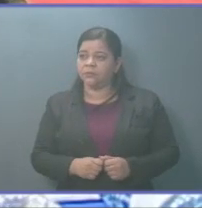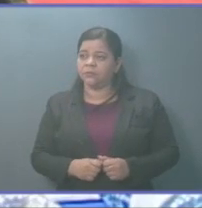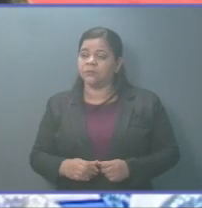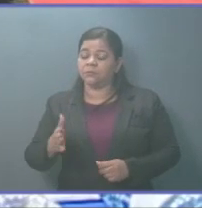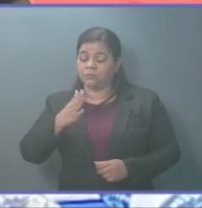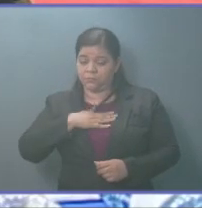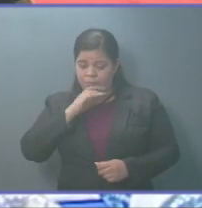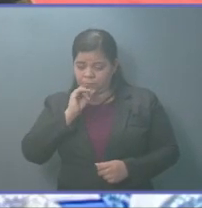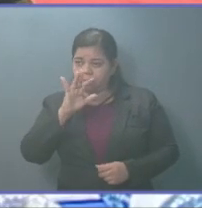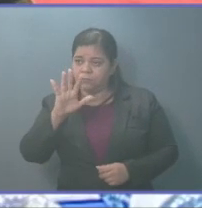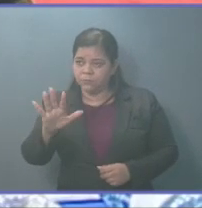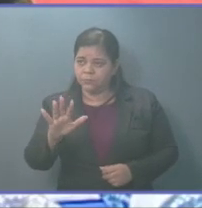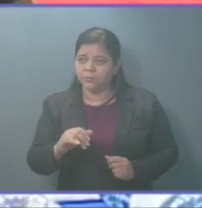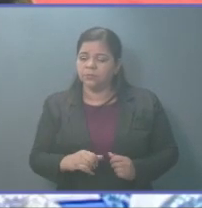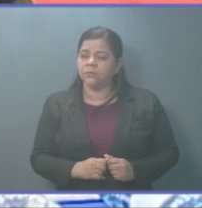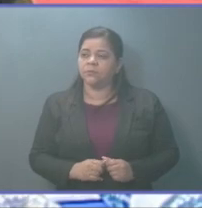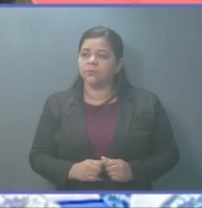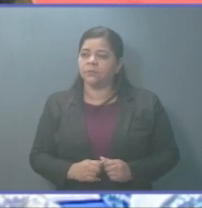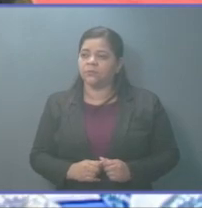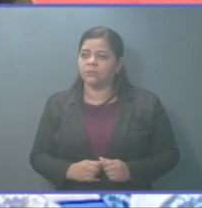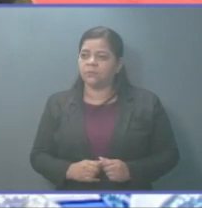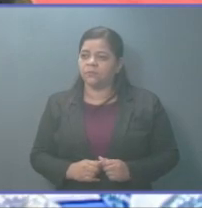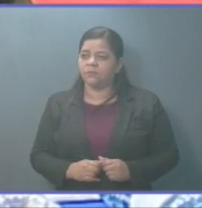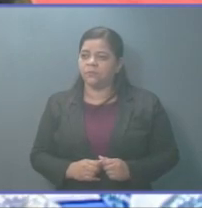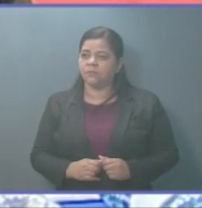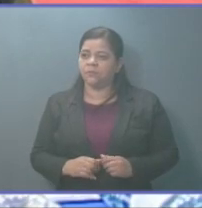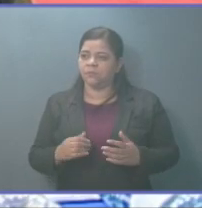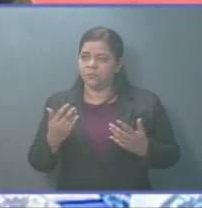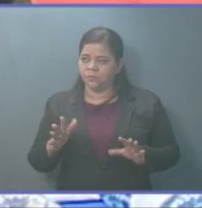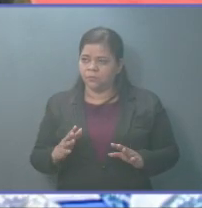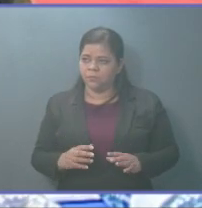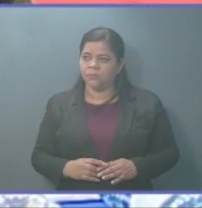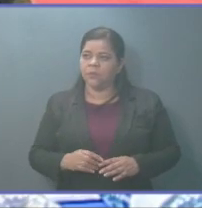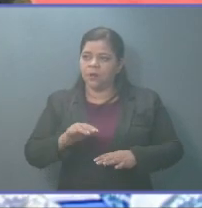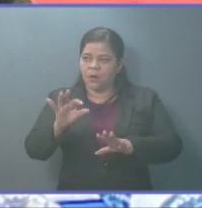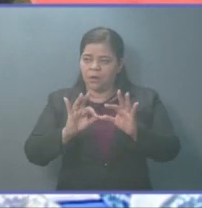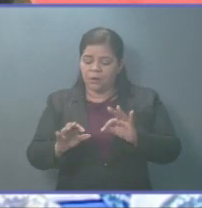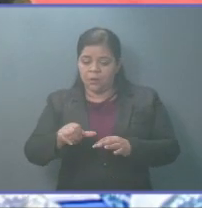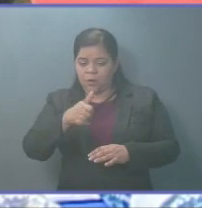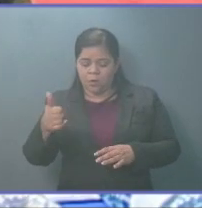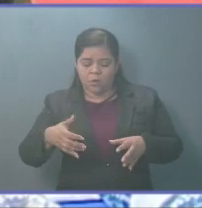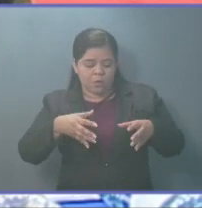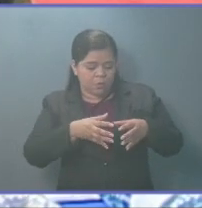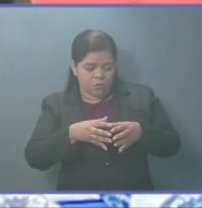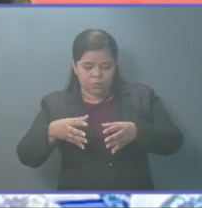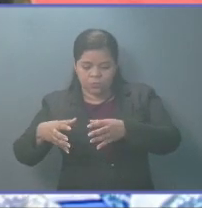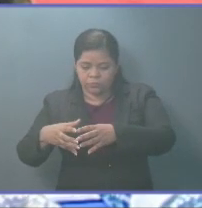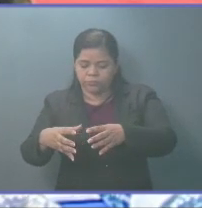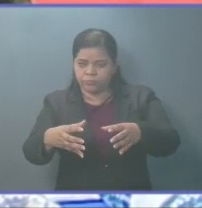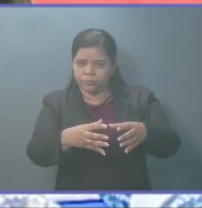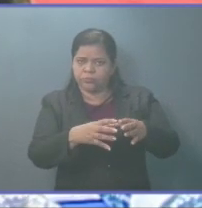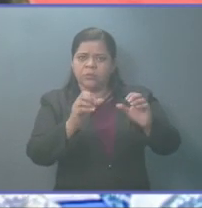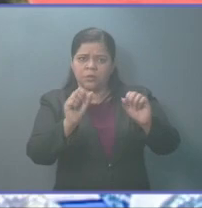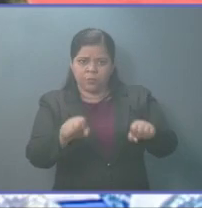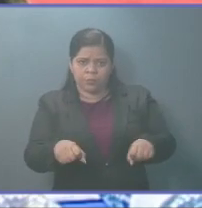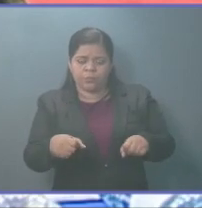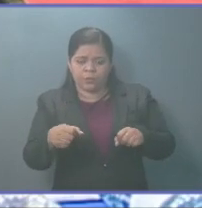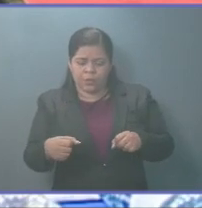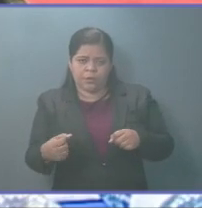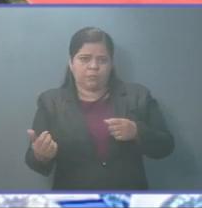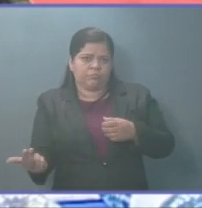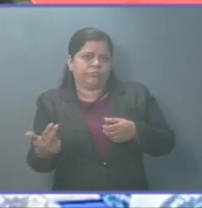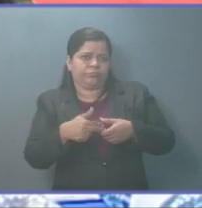manifesté que habían otras unidades que apoyaban al Estado Mayor Presidencial. O sea,